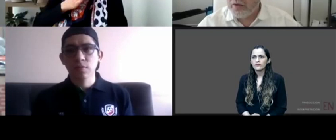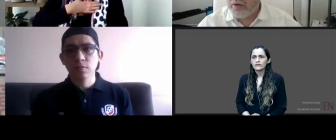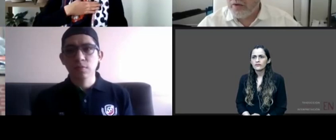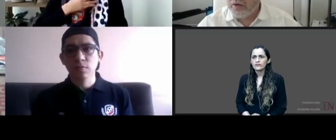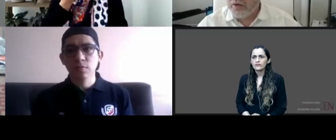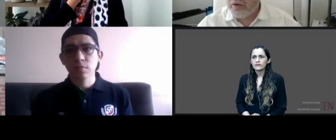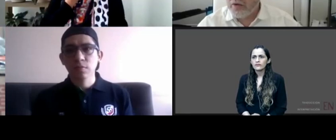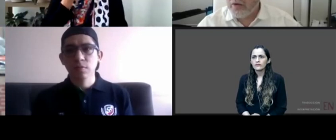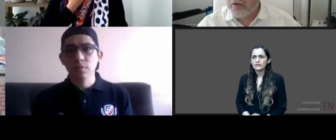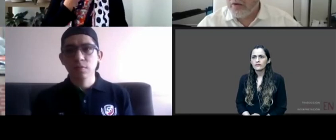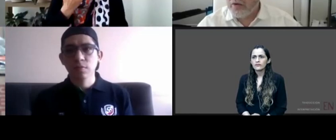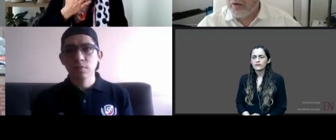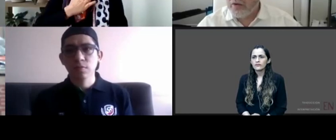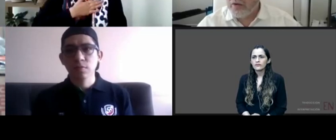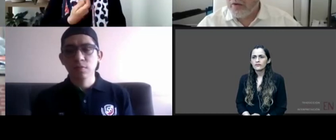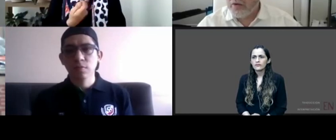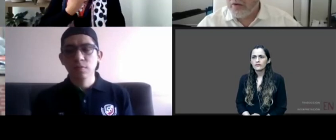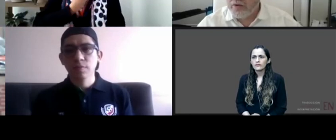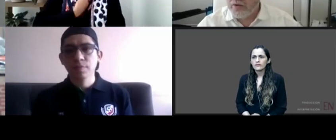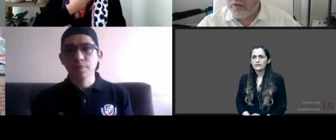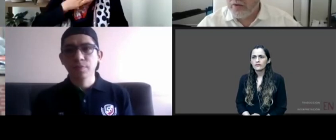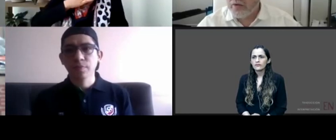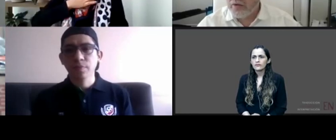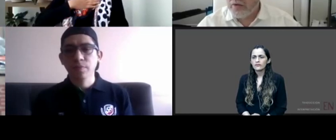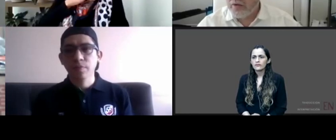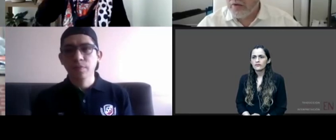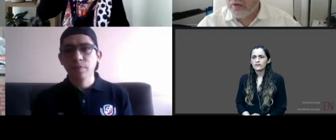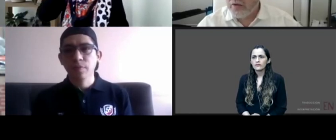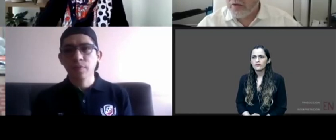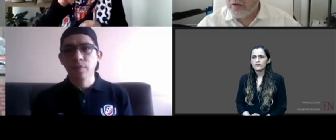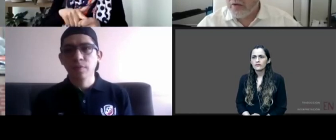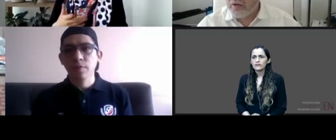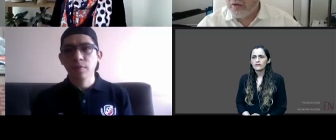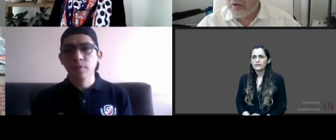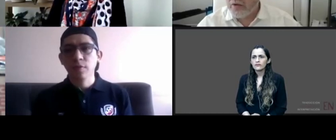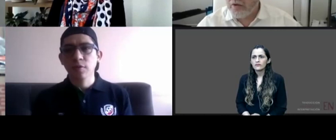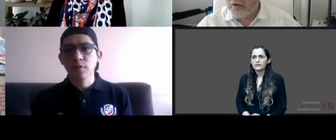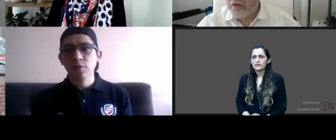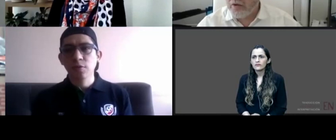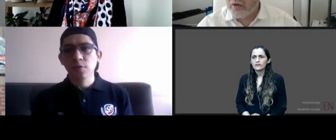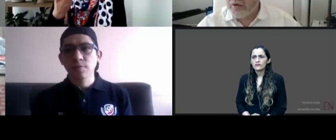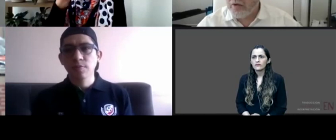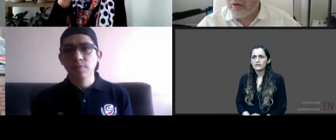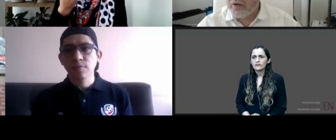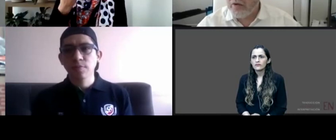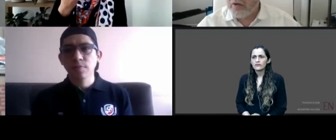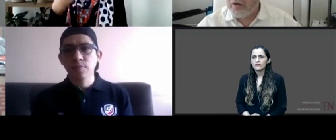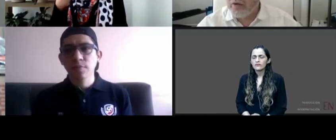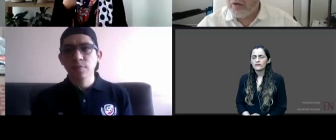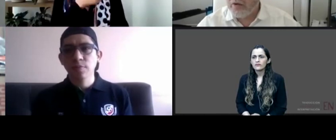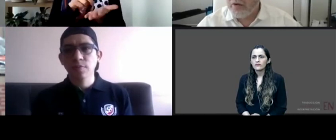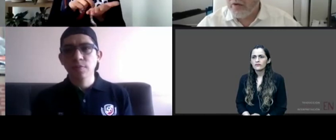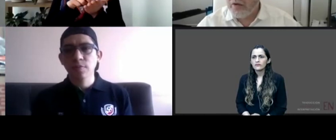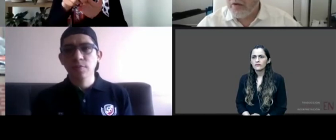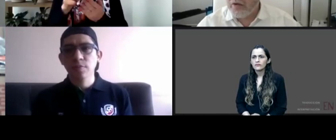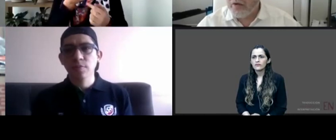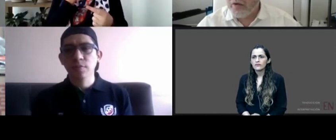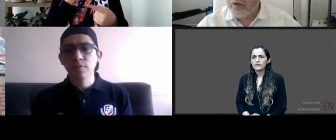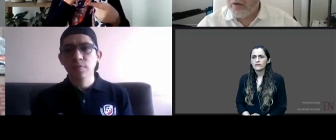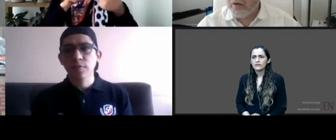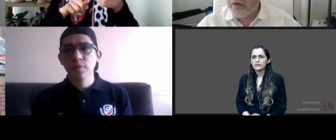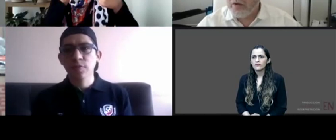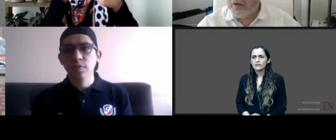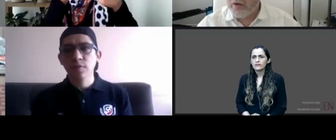reconocer el valor que tiene para las personas sordas la lengua de señas mexicana. Es mi lengua, es parte de mi cultura,